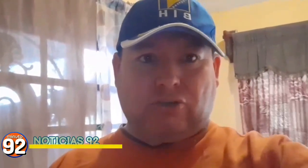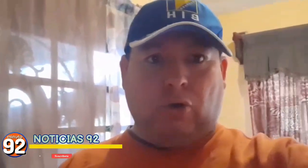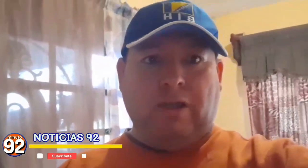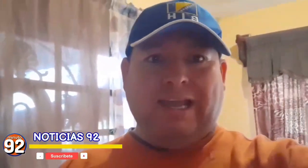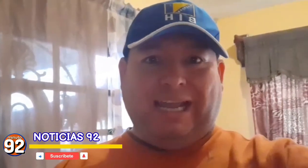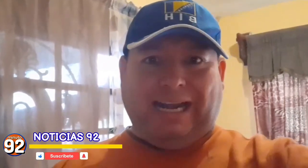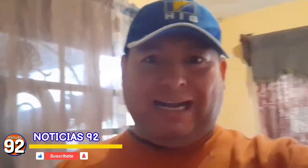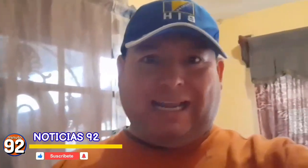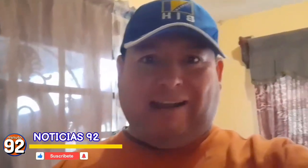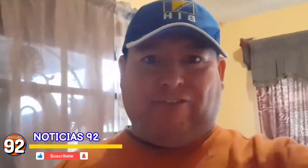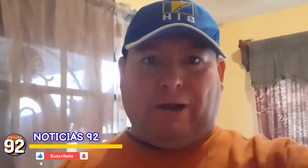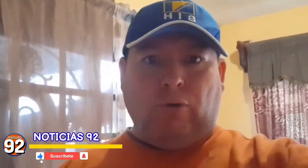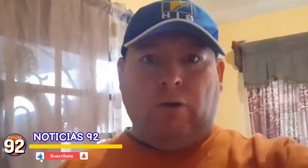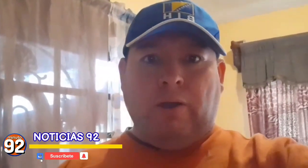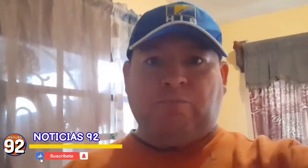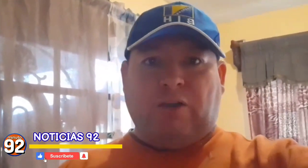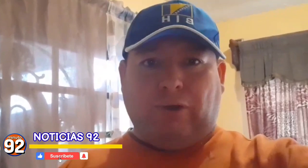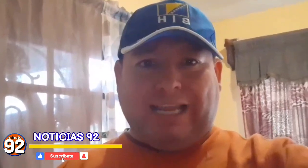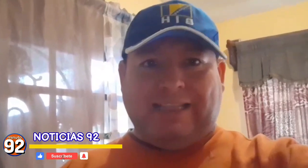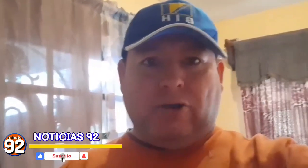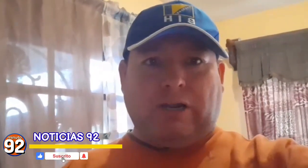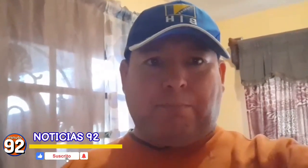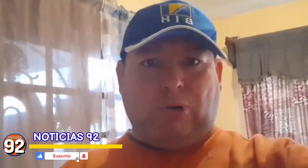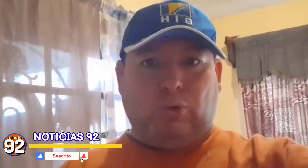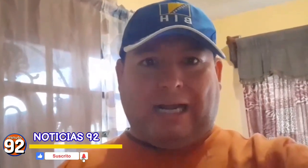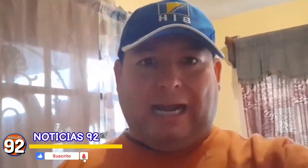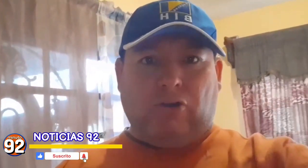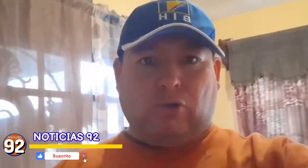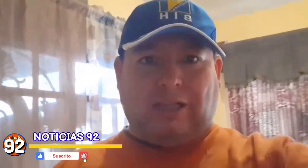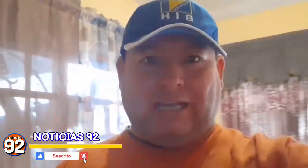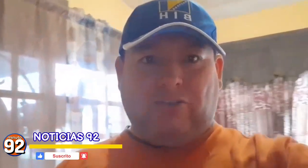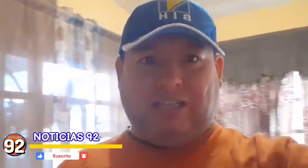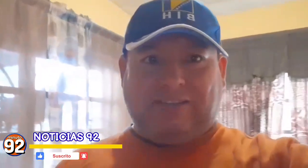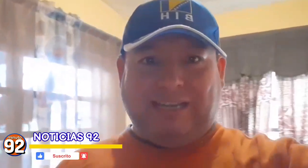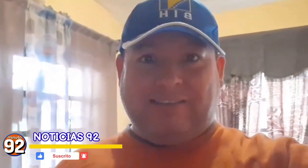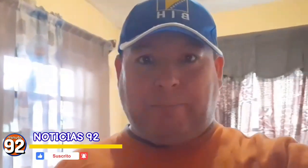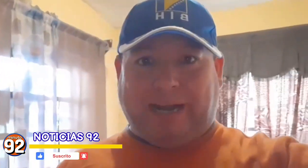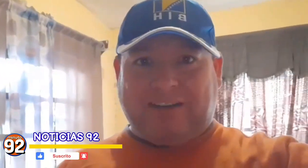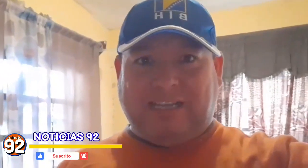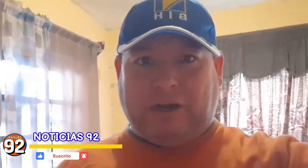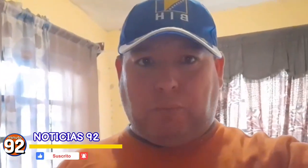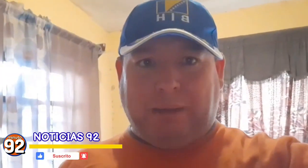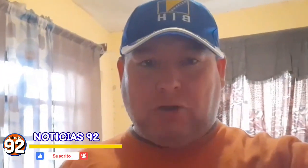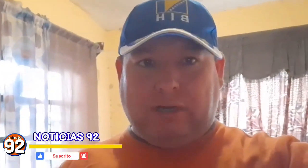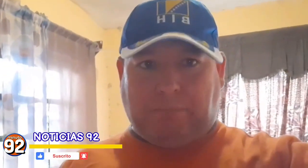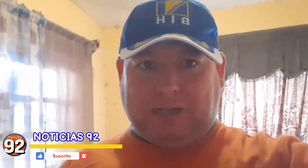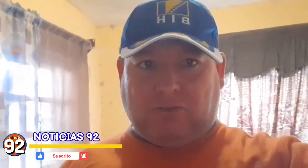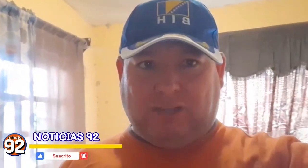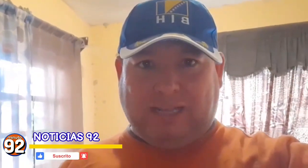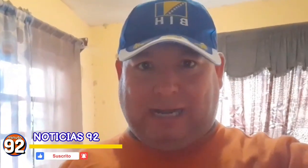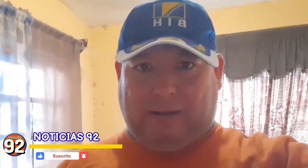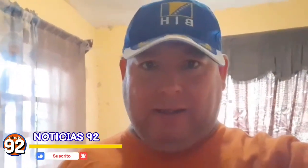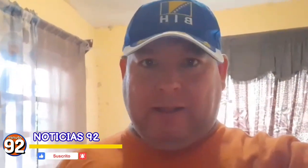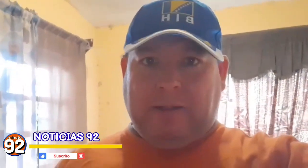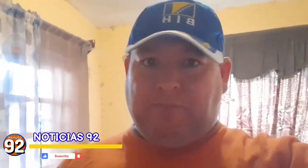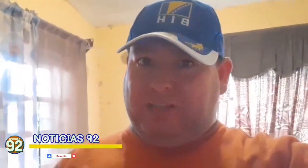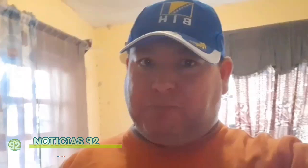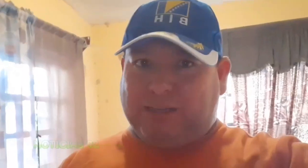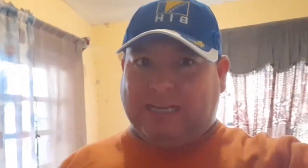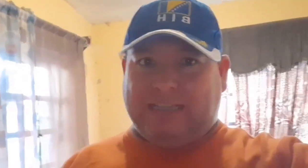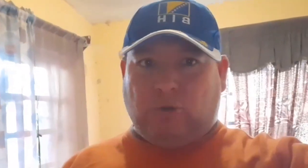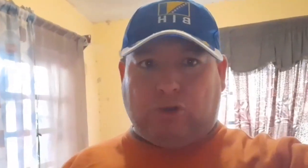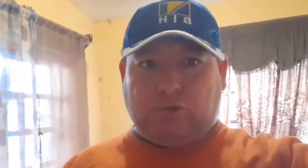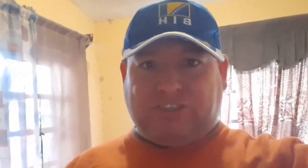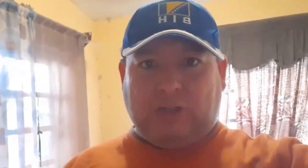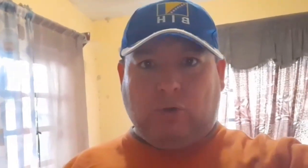de Jalisco, Enrique Alfaro, fue quien dijo que preguntará a los ciudadanos si desean separarse y romper con el pacto federal.